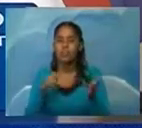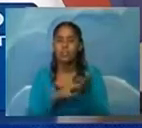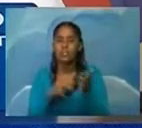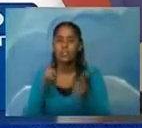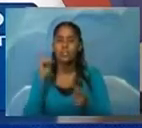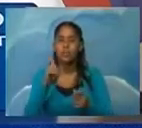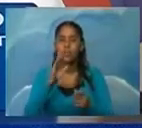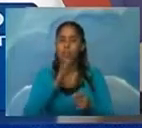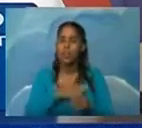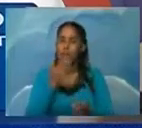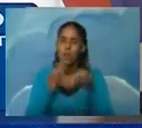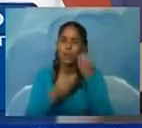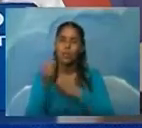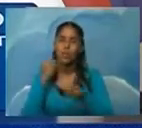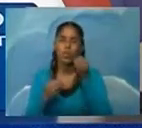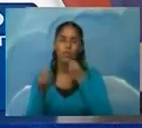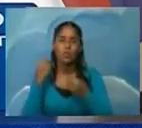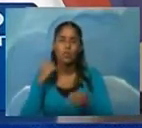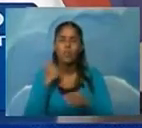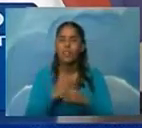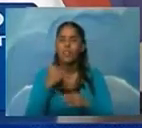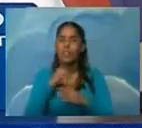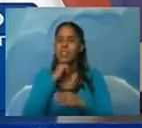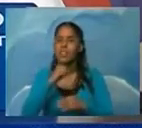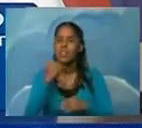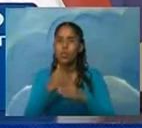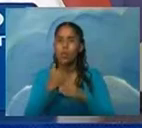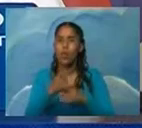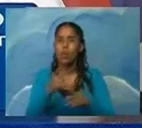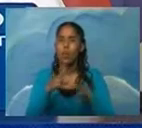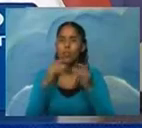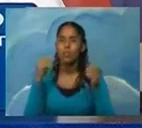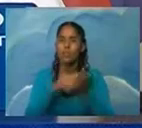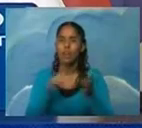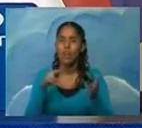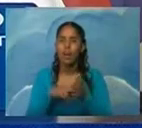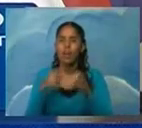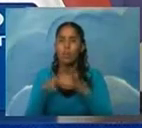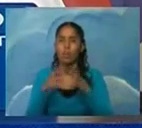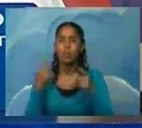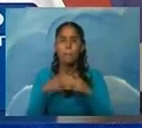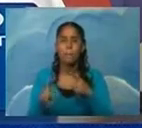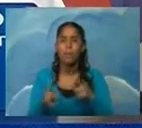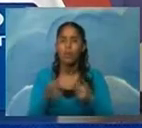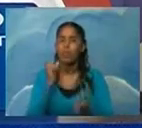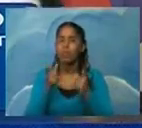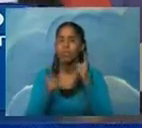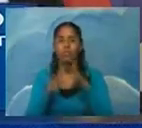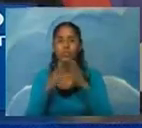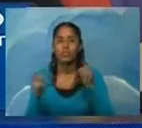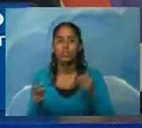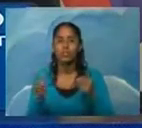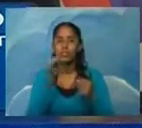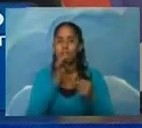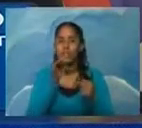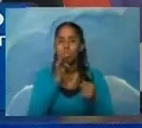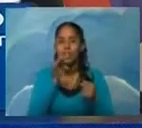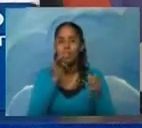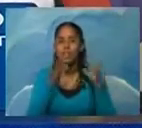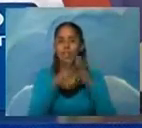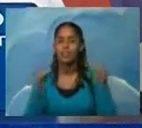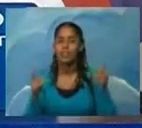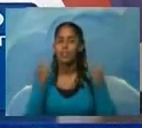te la puedes comer. Es igualita a la otra cabra, pero mañosa. Ay, como alguna suegra. Ay.